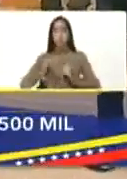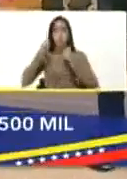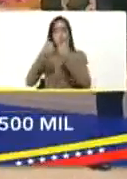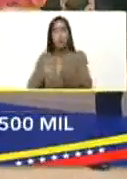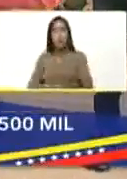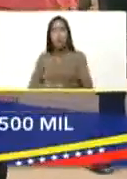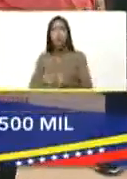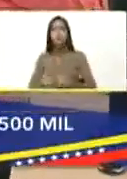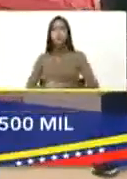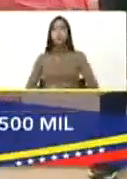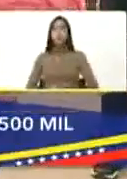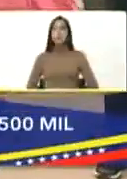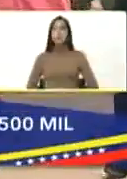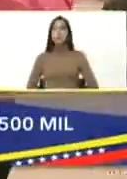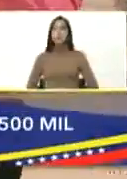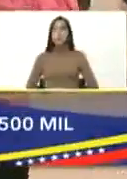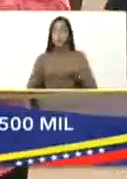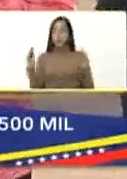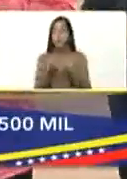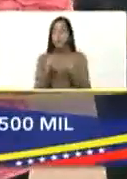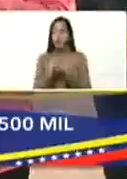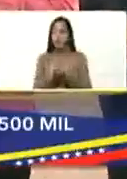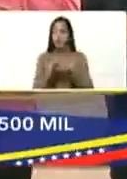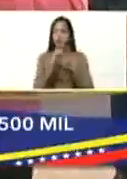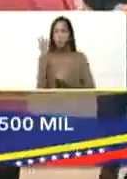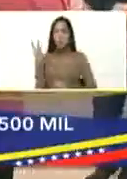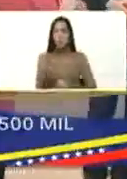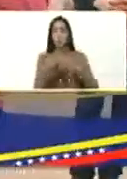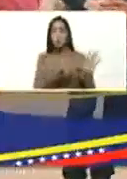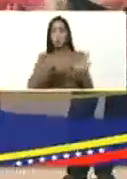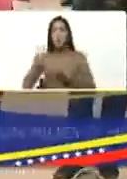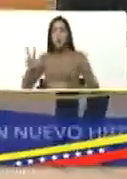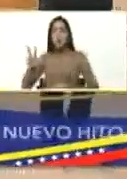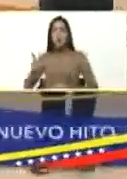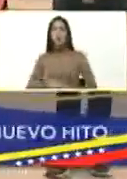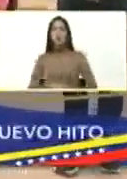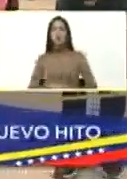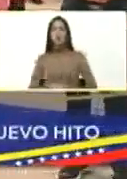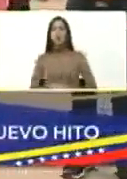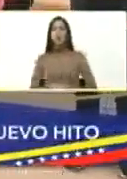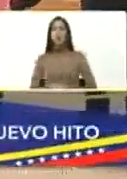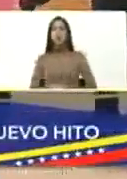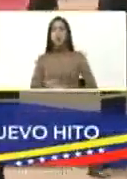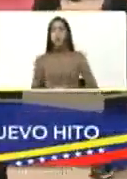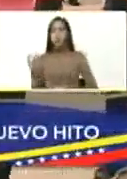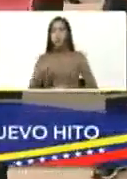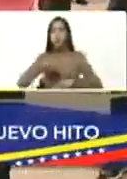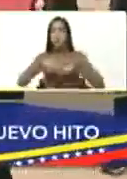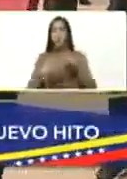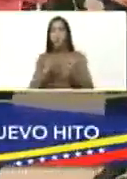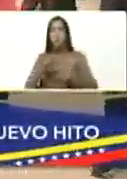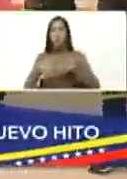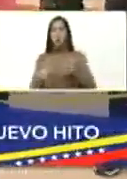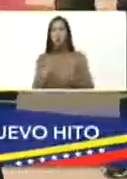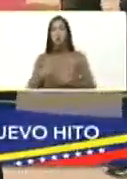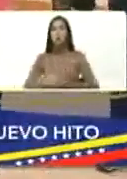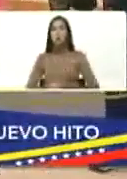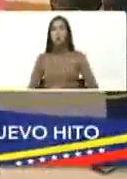Urquía, en la casa 83, número mágico 83.